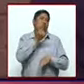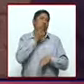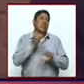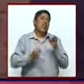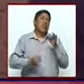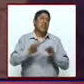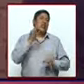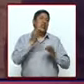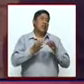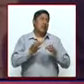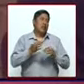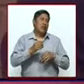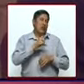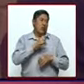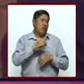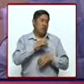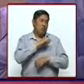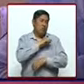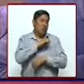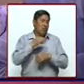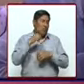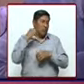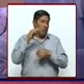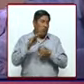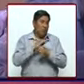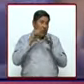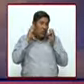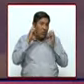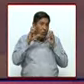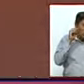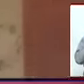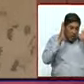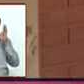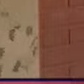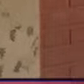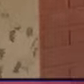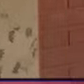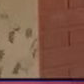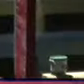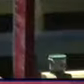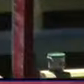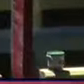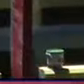si es que las autoridades no nos van a dar cobertura ni no nos van a hacer caso.